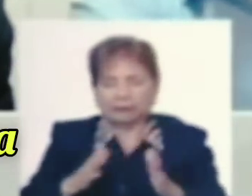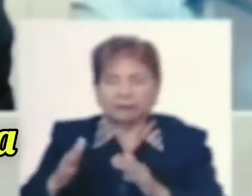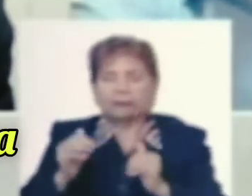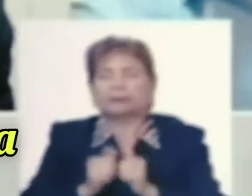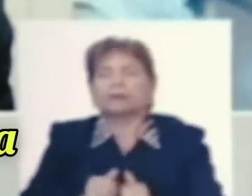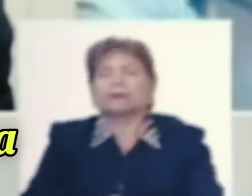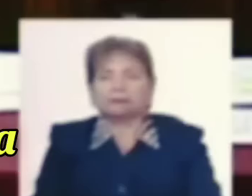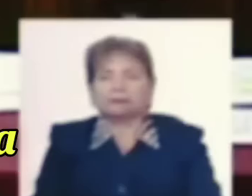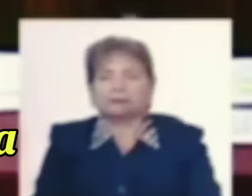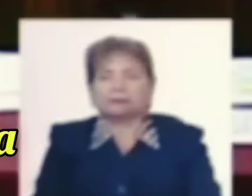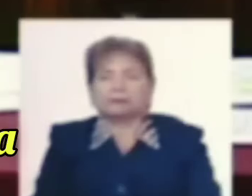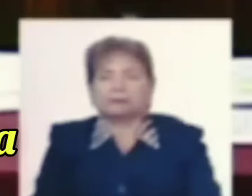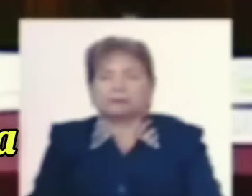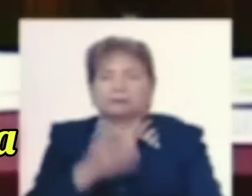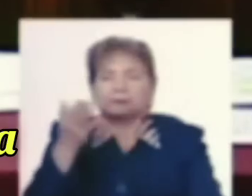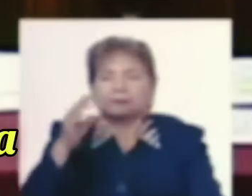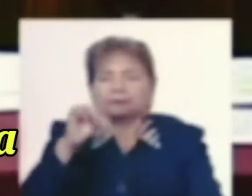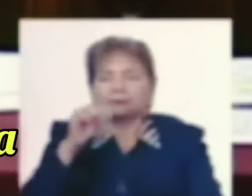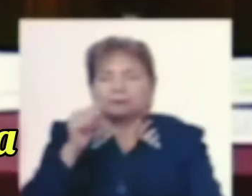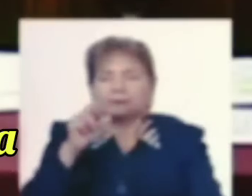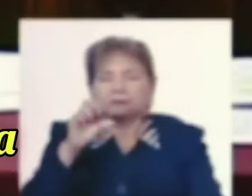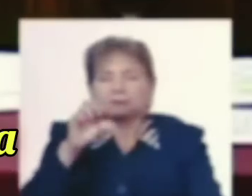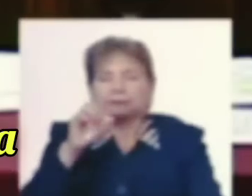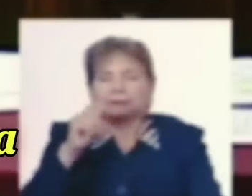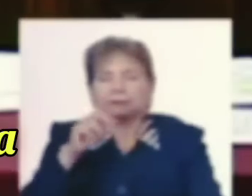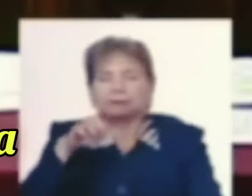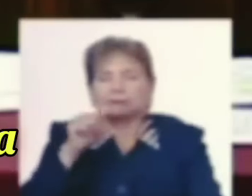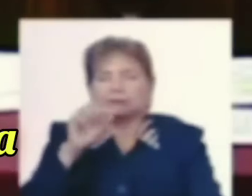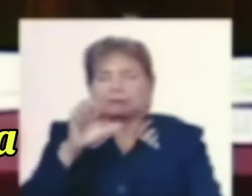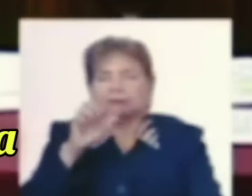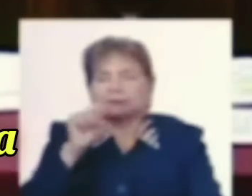sesión. Congresista Margot Palacios.